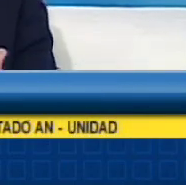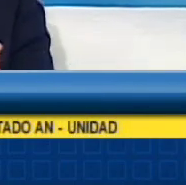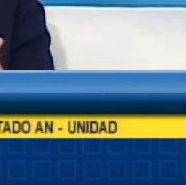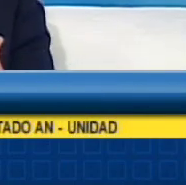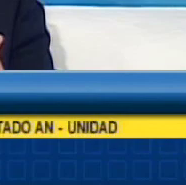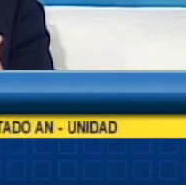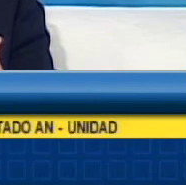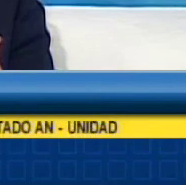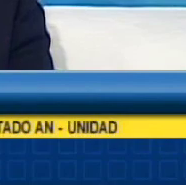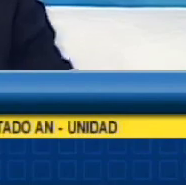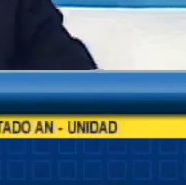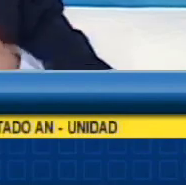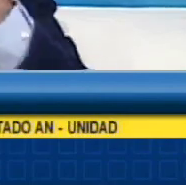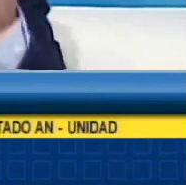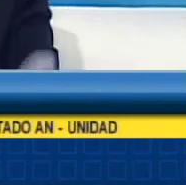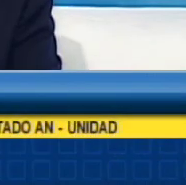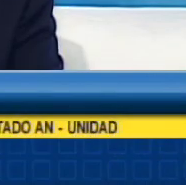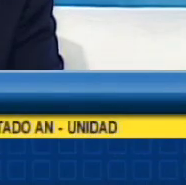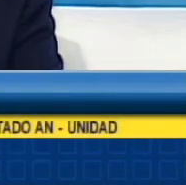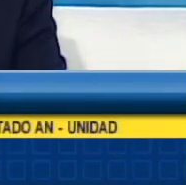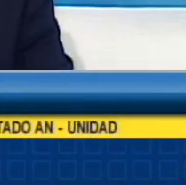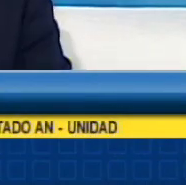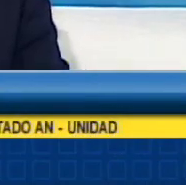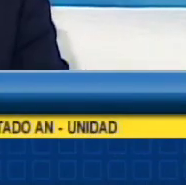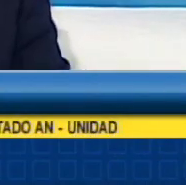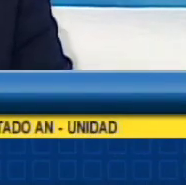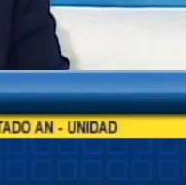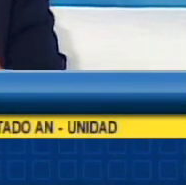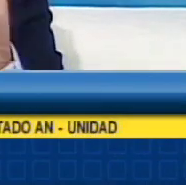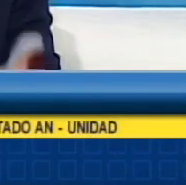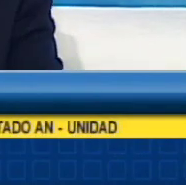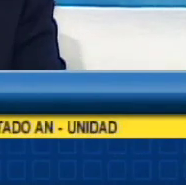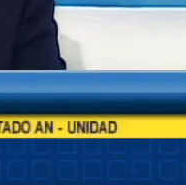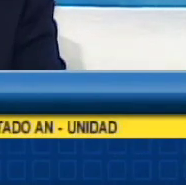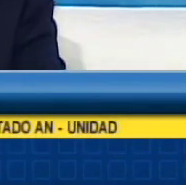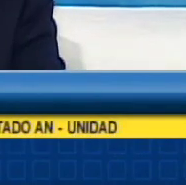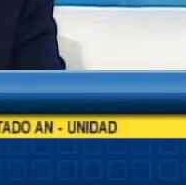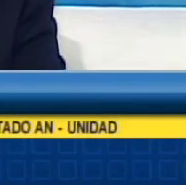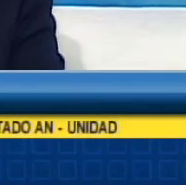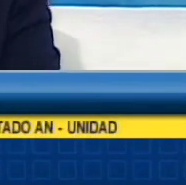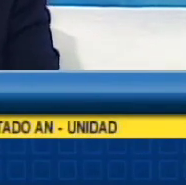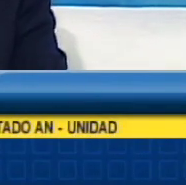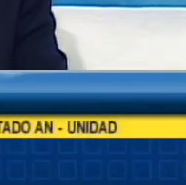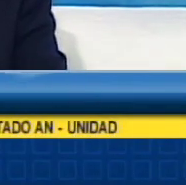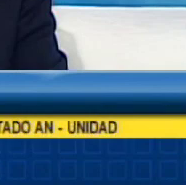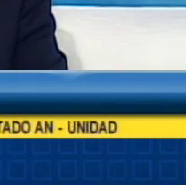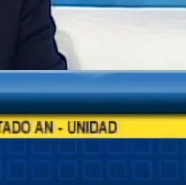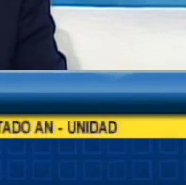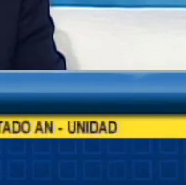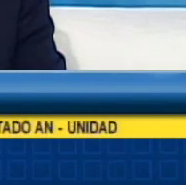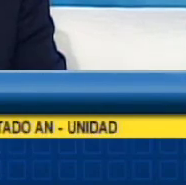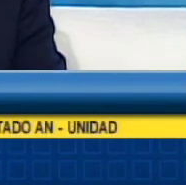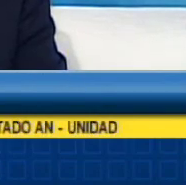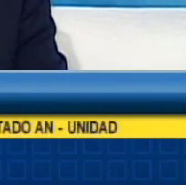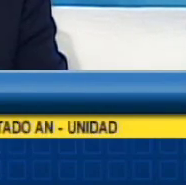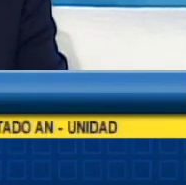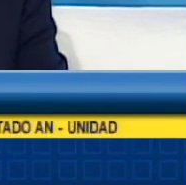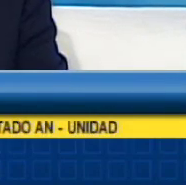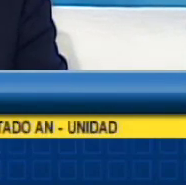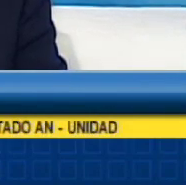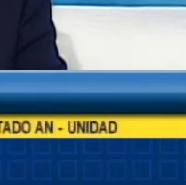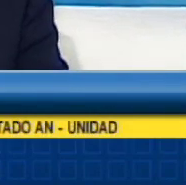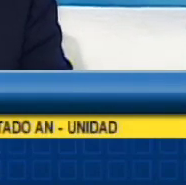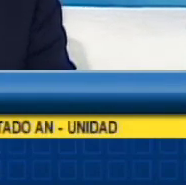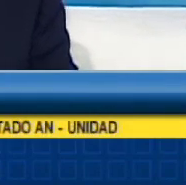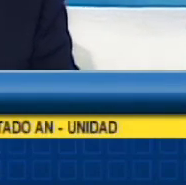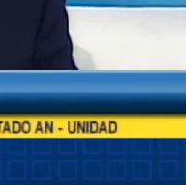sino que más bien lo que hace muchas veces es pelear con los quienes pueden generar riqueza y al final, eso es lo que tienes al final es una